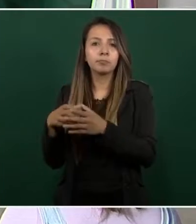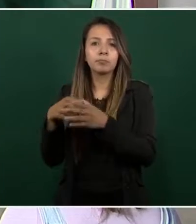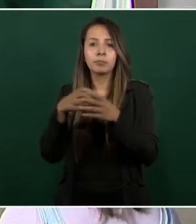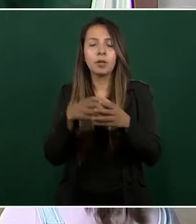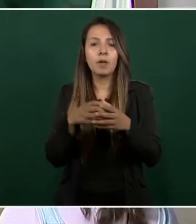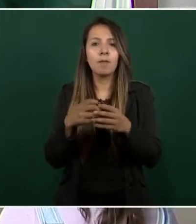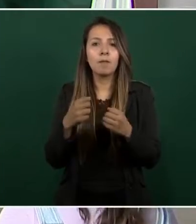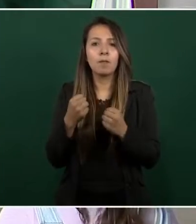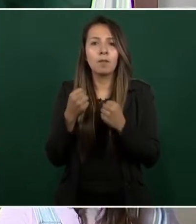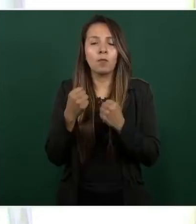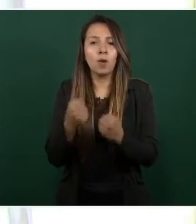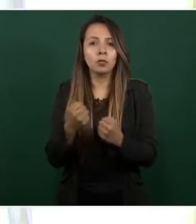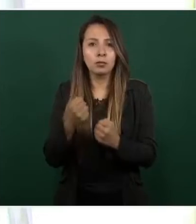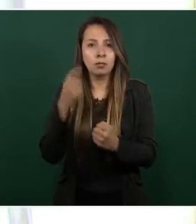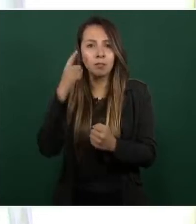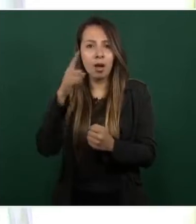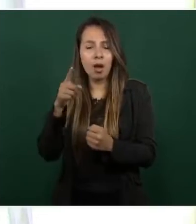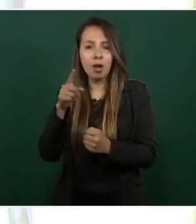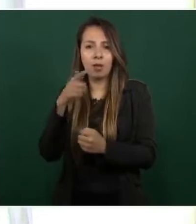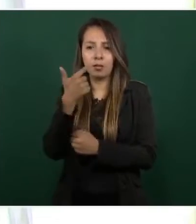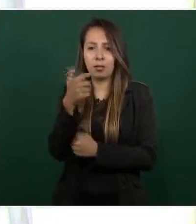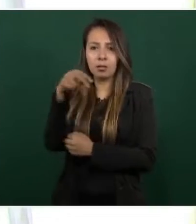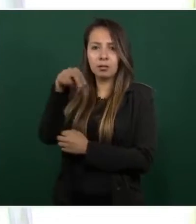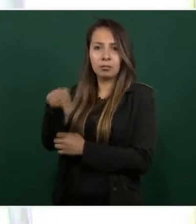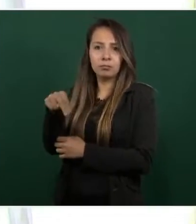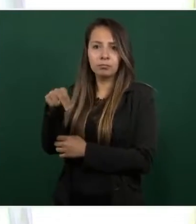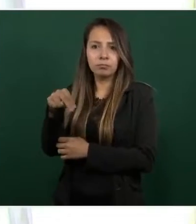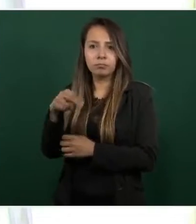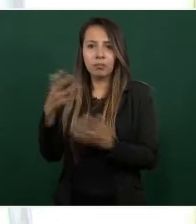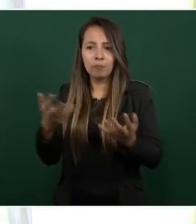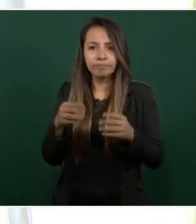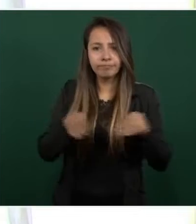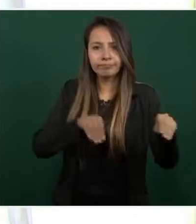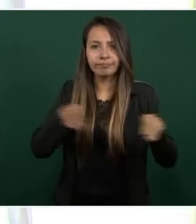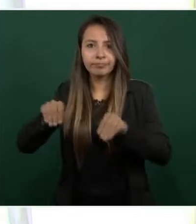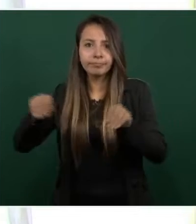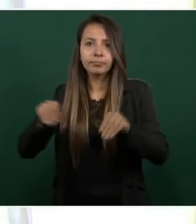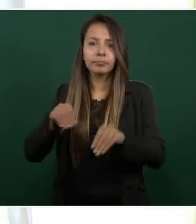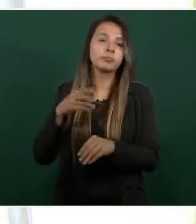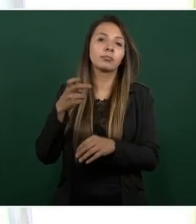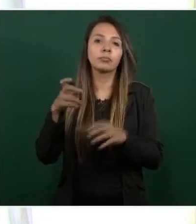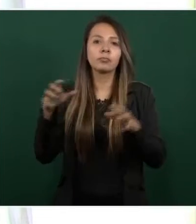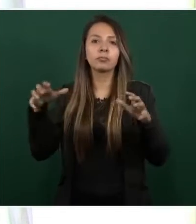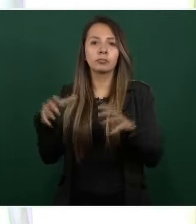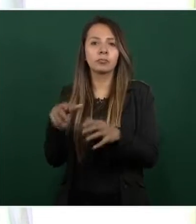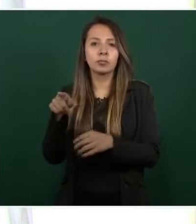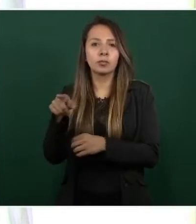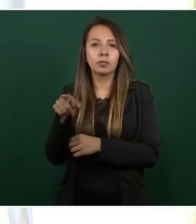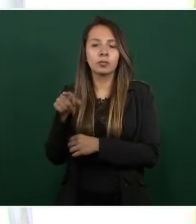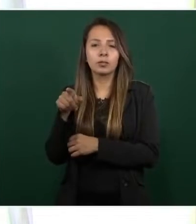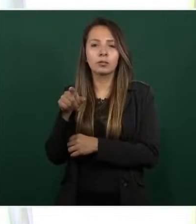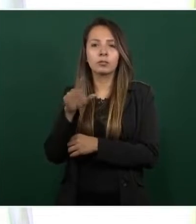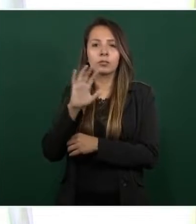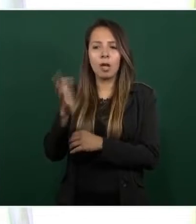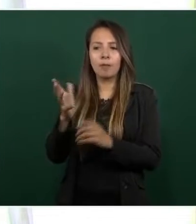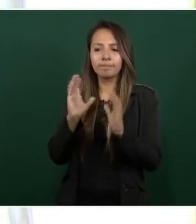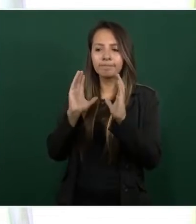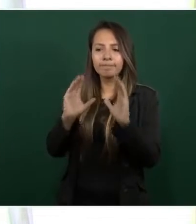Reacción Especial a Intervención de la Guardia Nacional. Esta fuerza está adiestrada